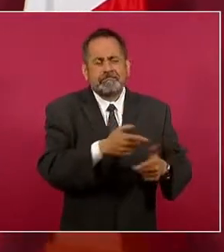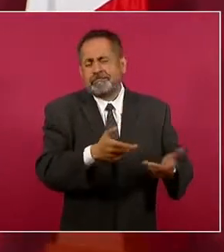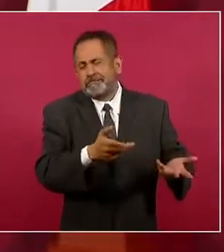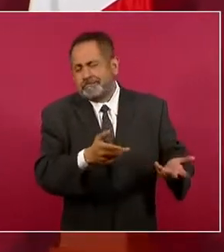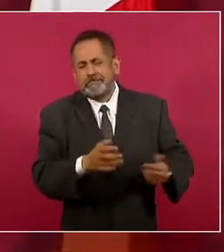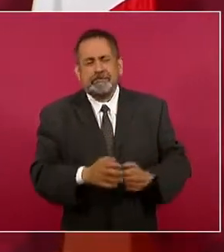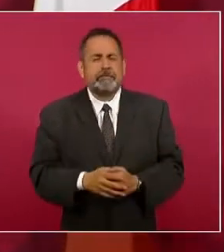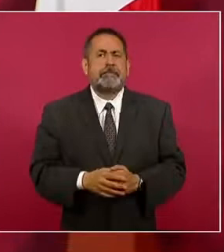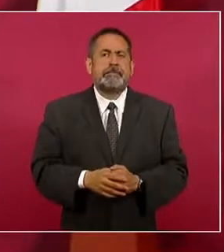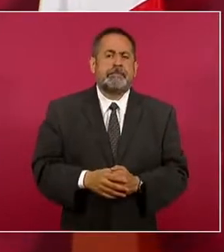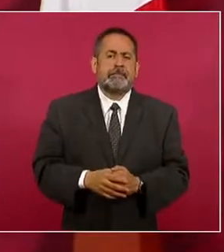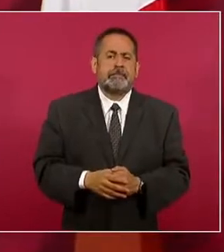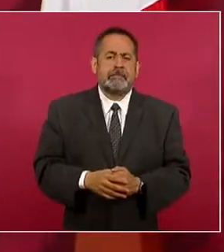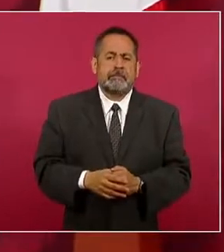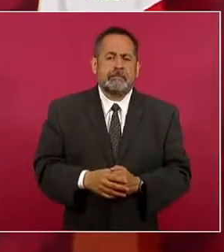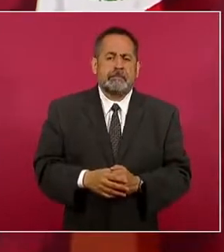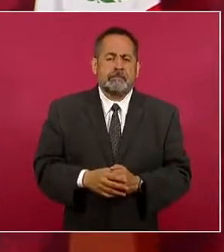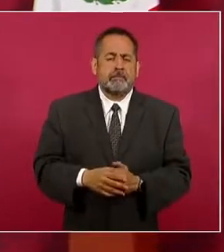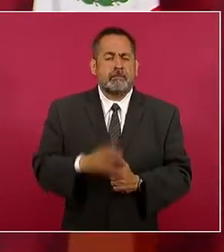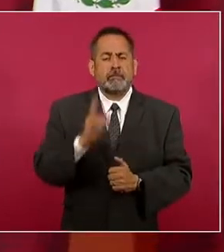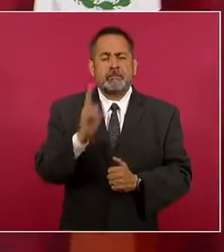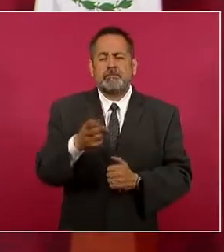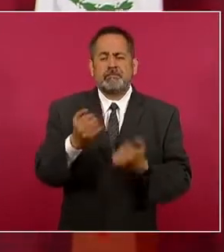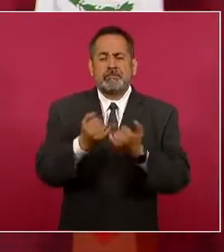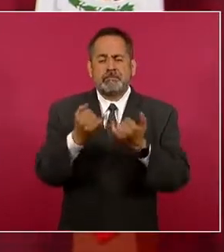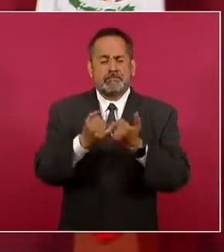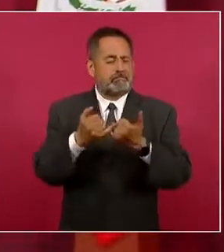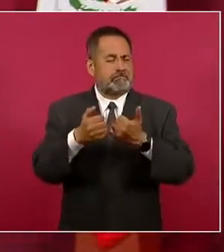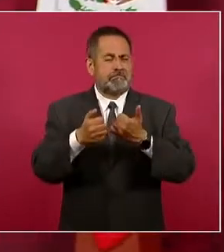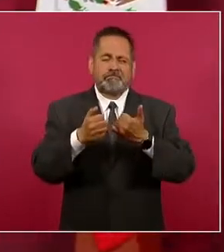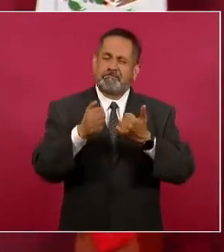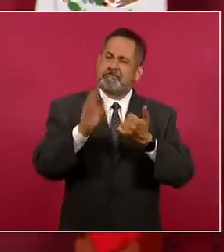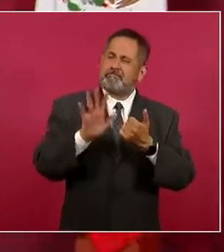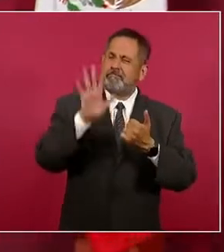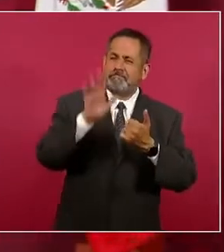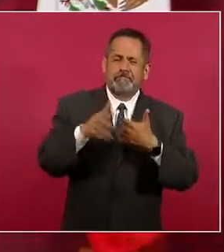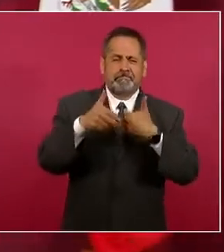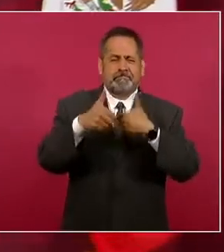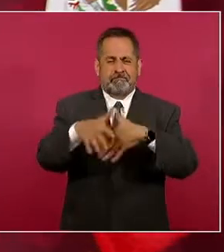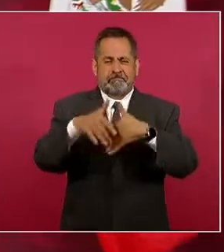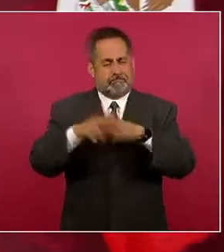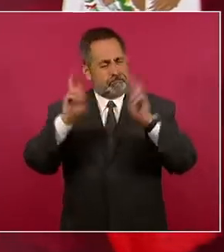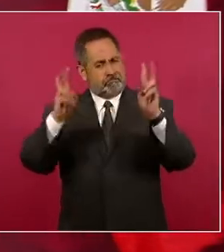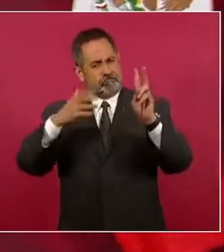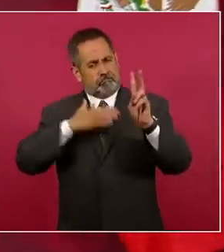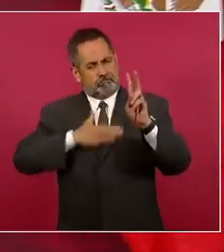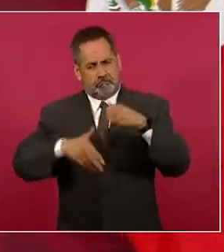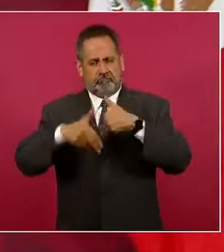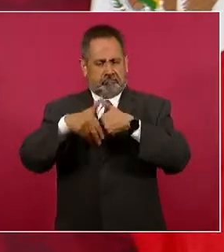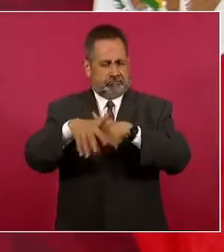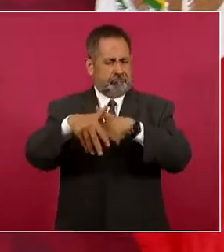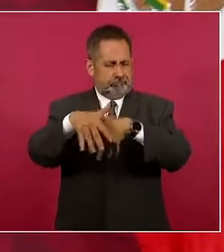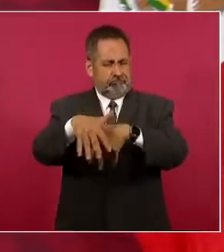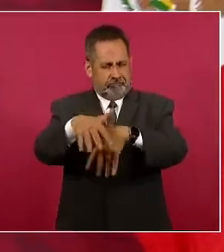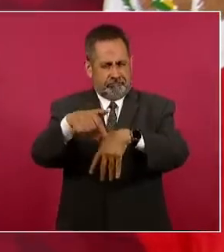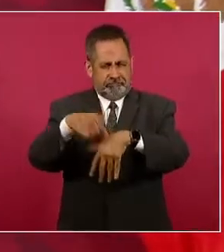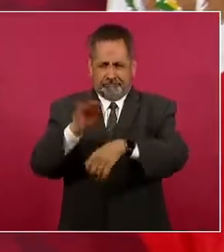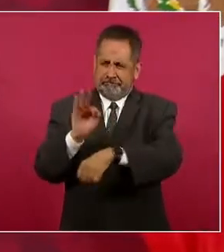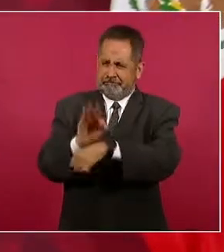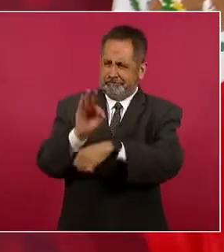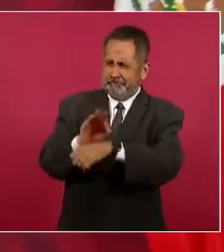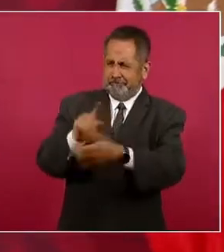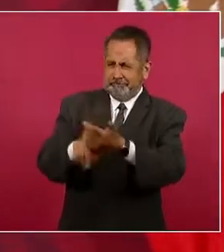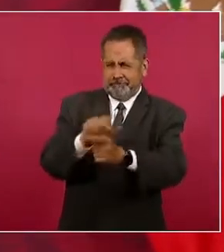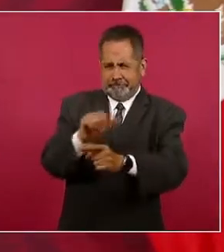Es como cuando hay una manifestación muy justa en defensa de las